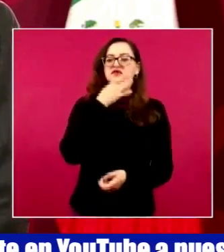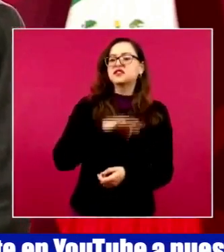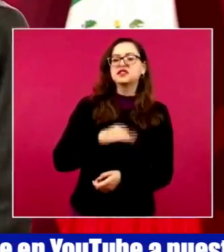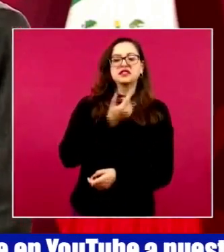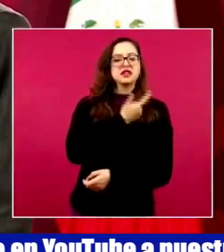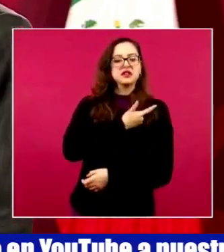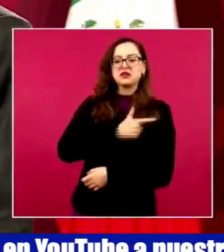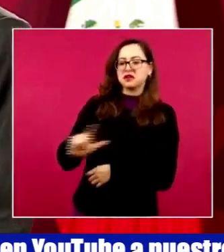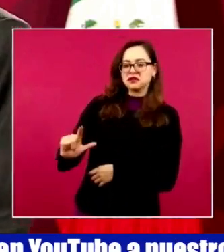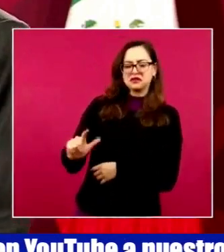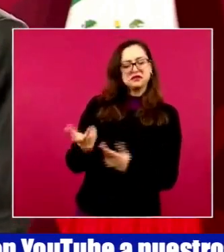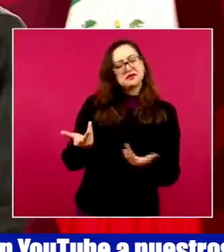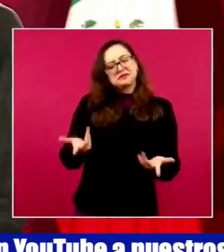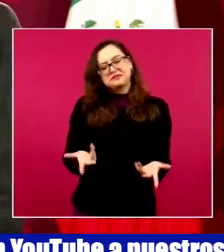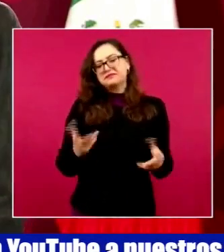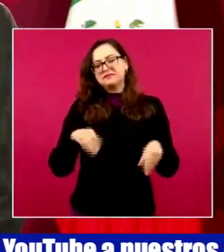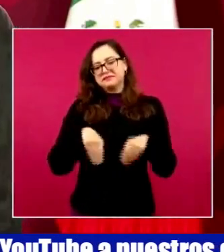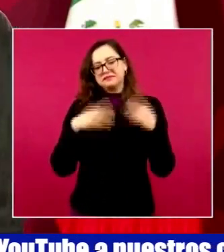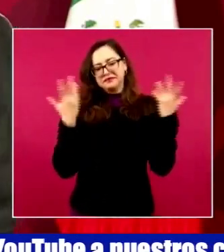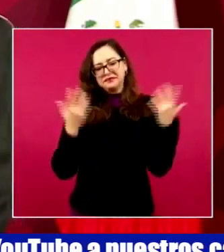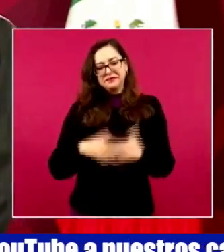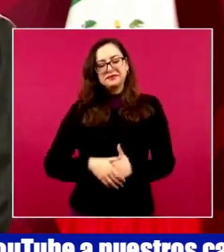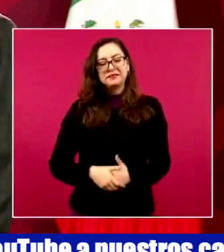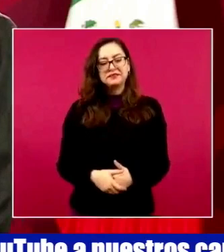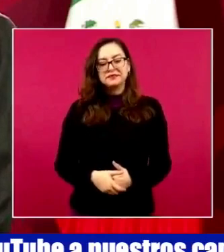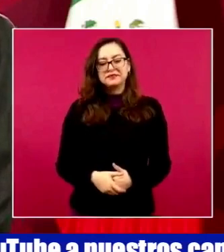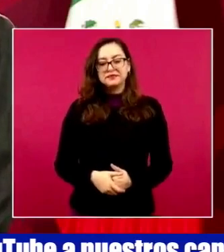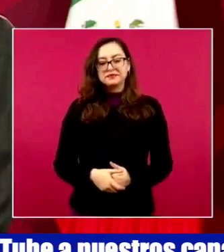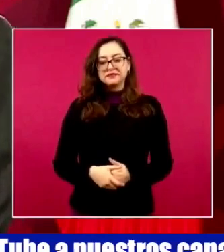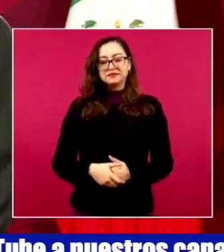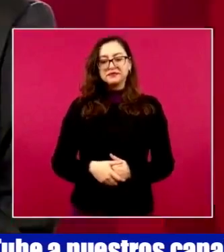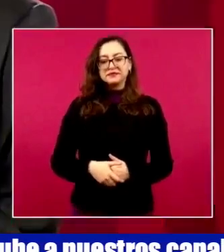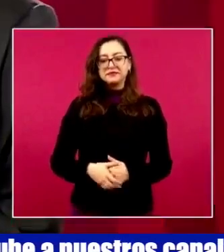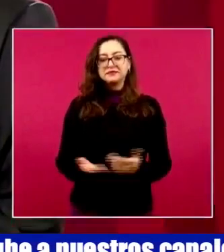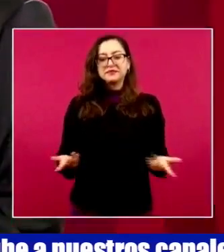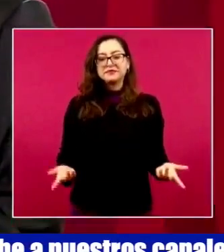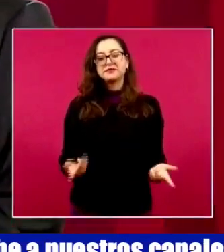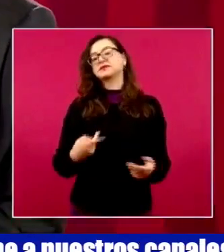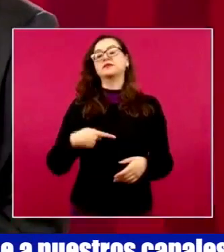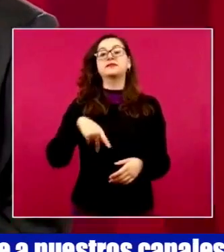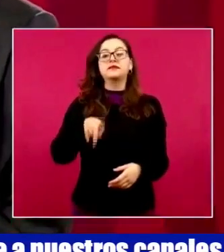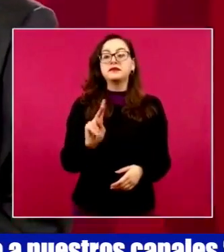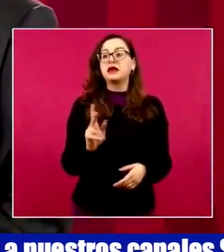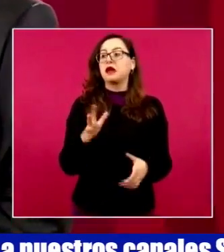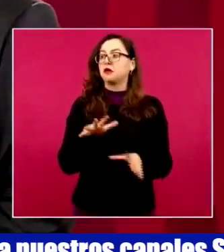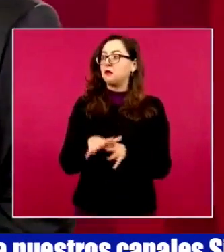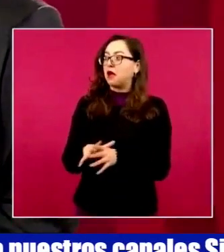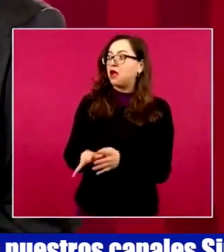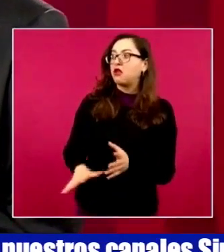Pero pues no pueden detener un festejo